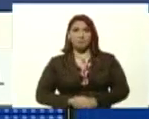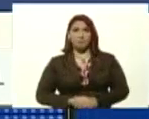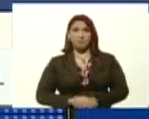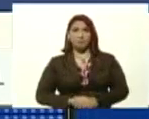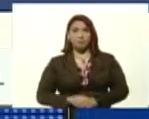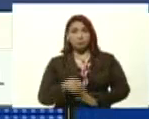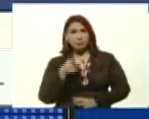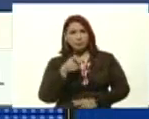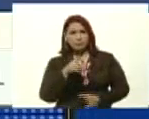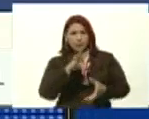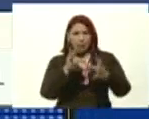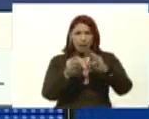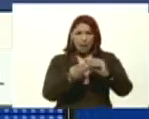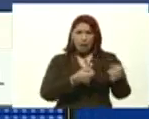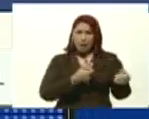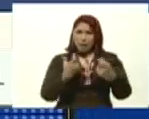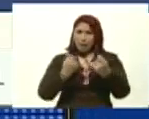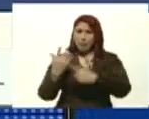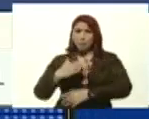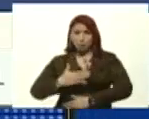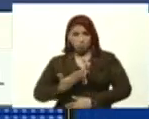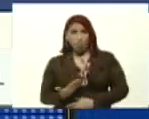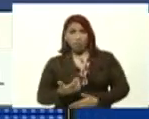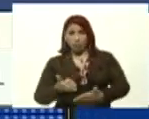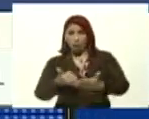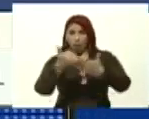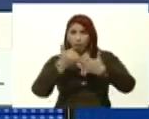Allí los CLAC nos pueden ayudar mucho.